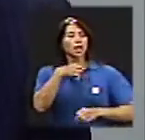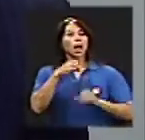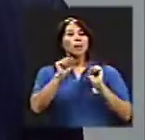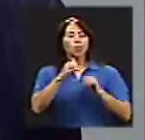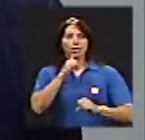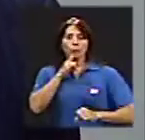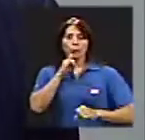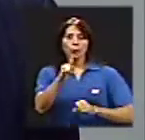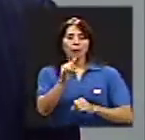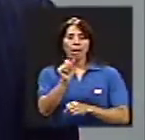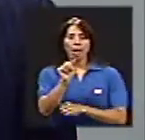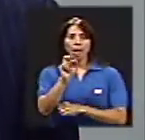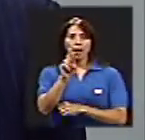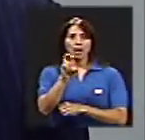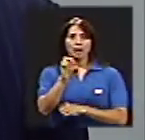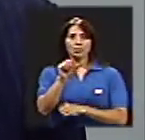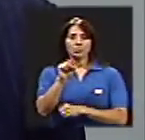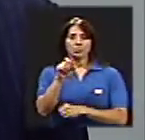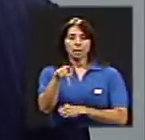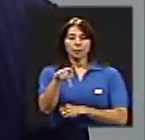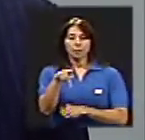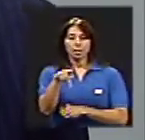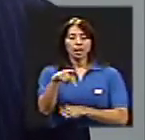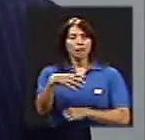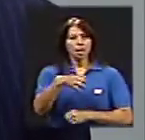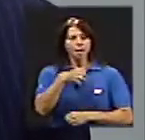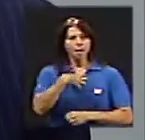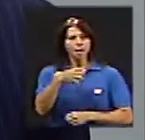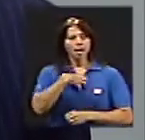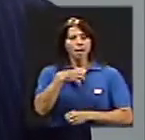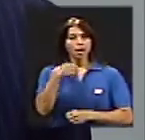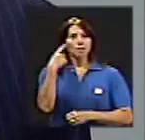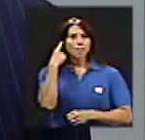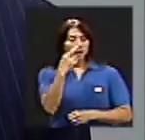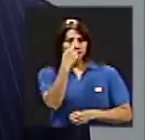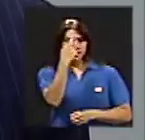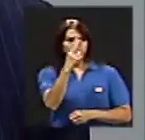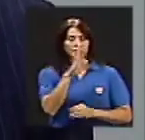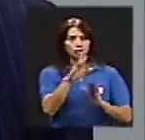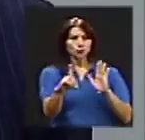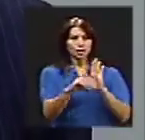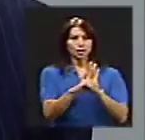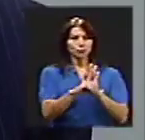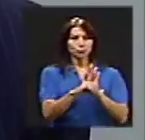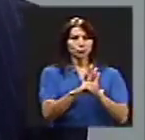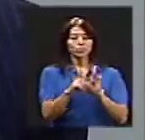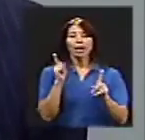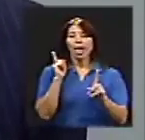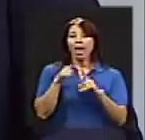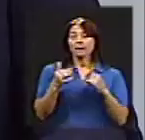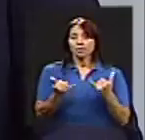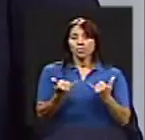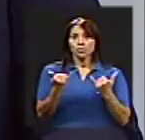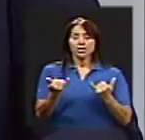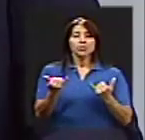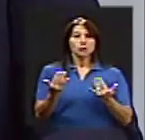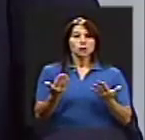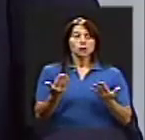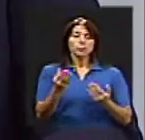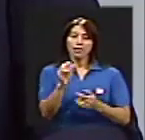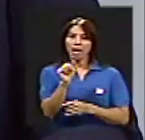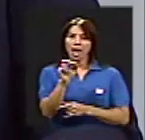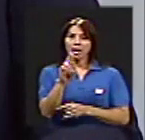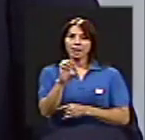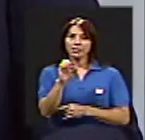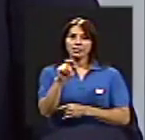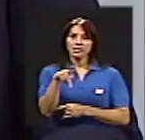o su reclamo en general para que se le respeten sus derechos. Hasta el momento lo que hemos tenido en ARECEP pues